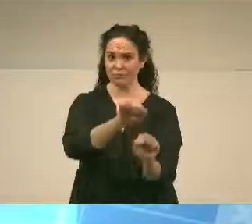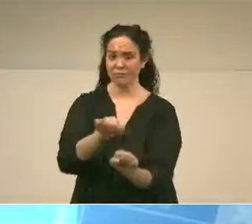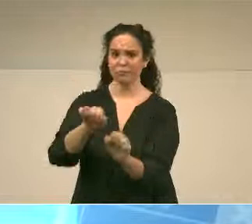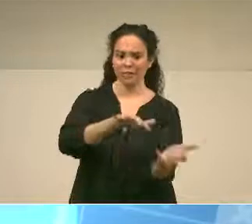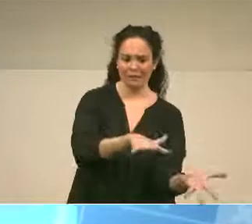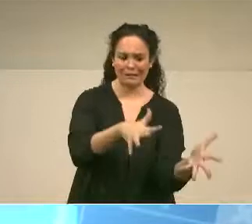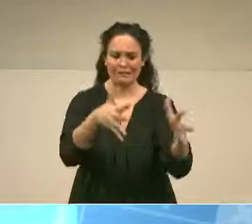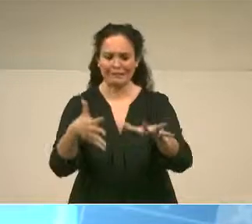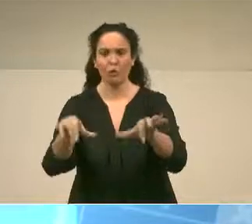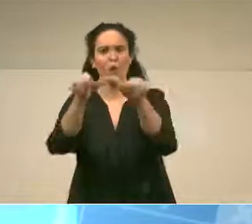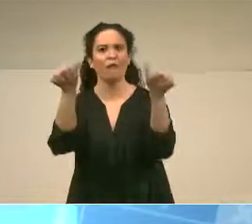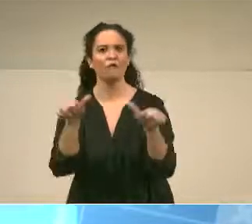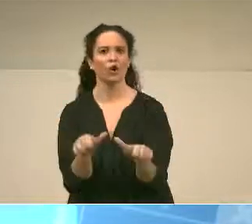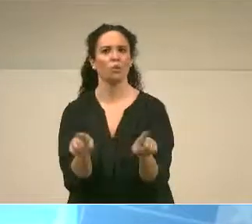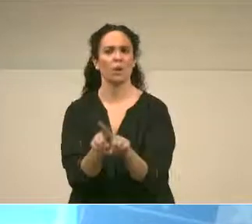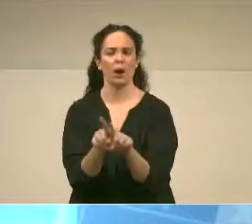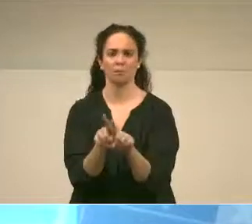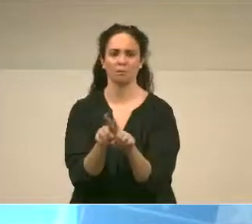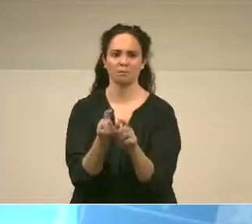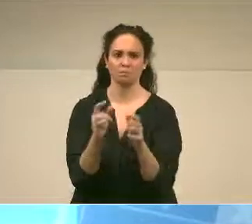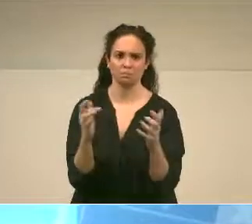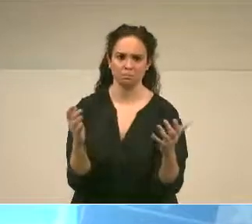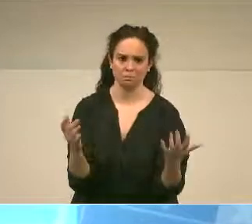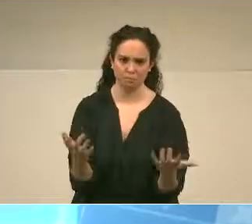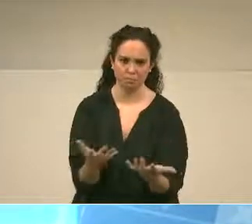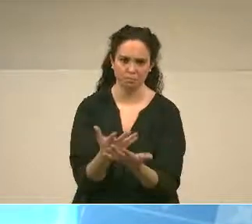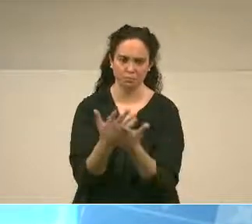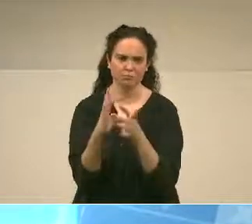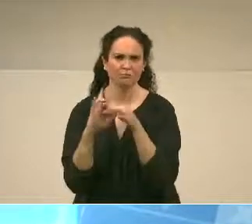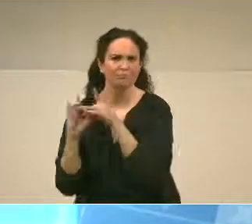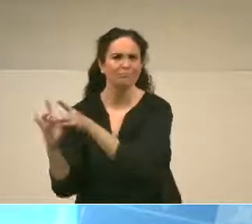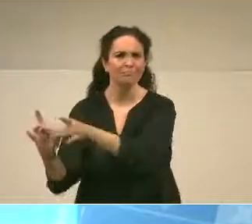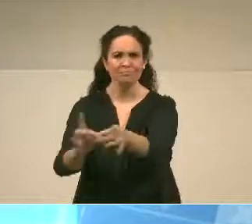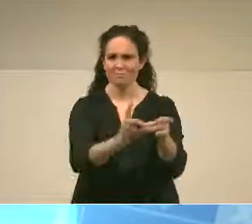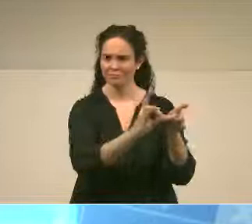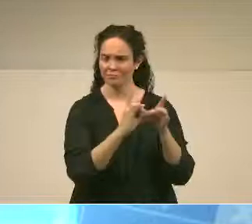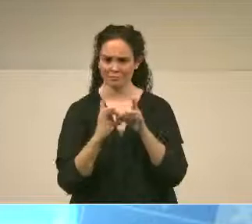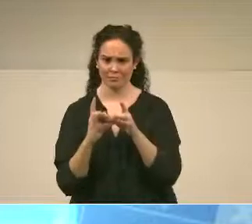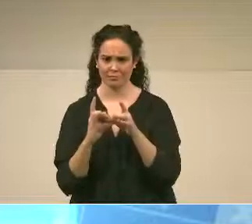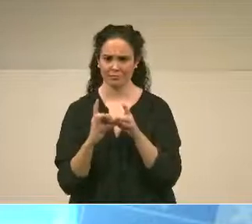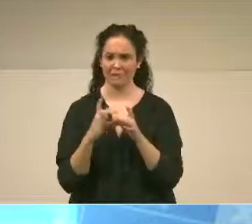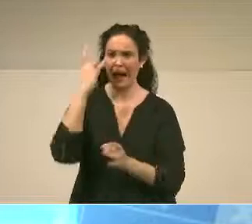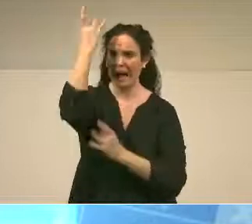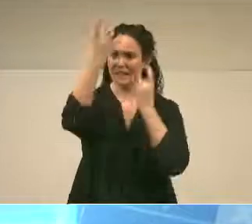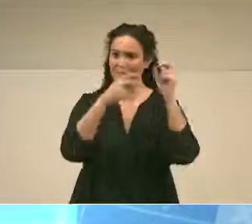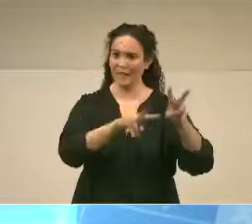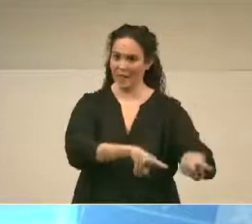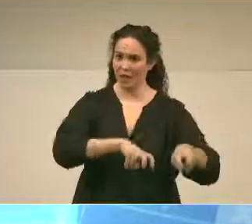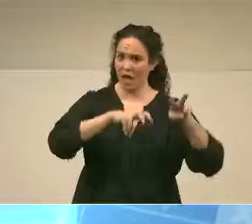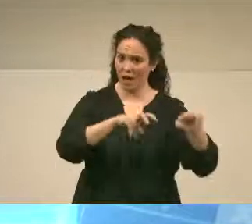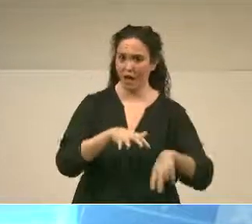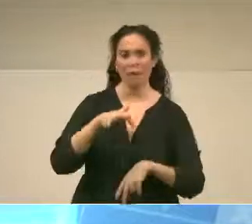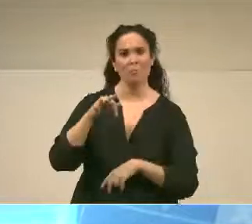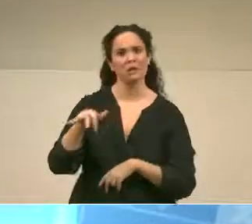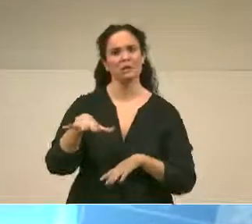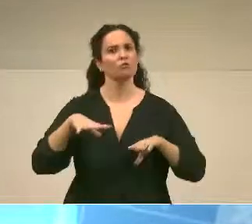a cabo de una forma completamente o en perfecta armonía con la actividad agraria y con el uso público de